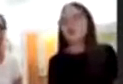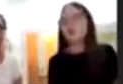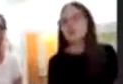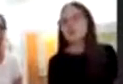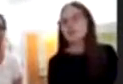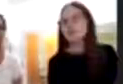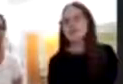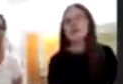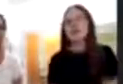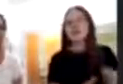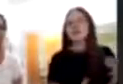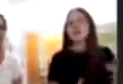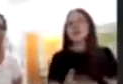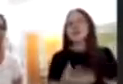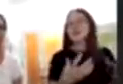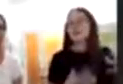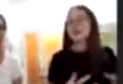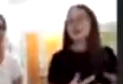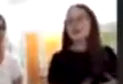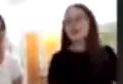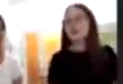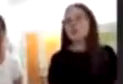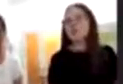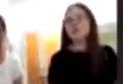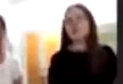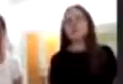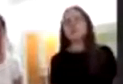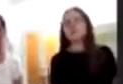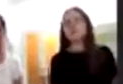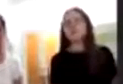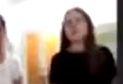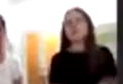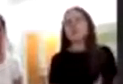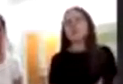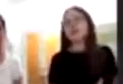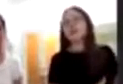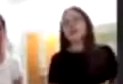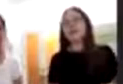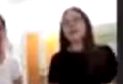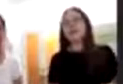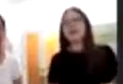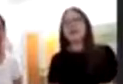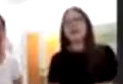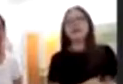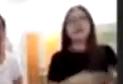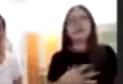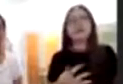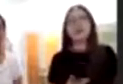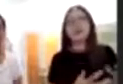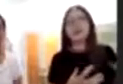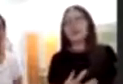en forma inversa, siempre demandando recursos, energía, y